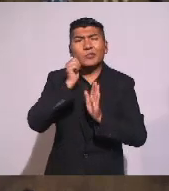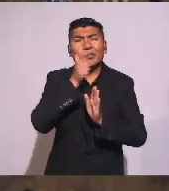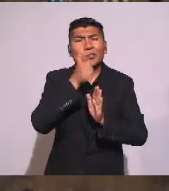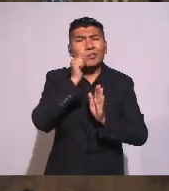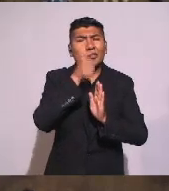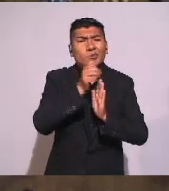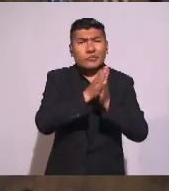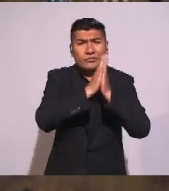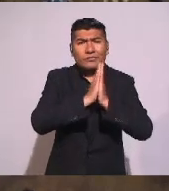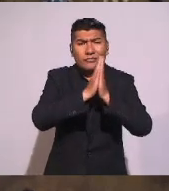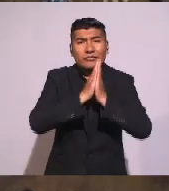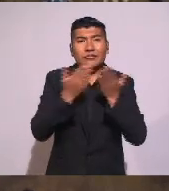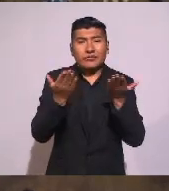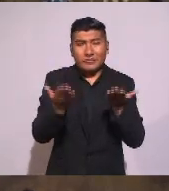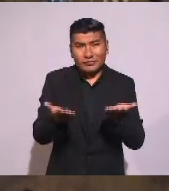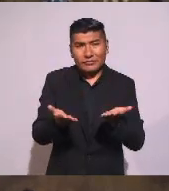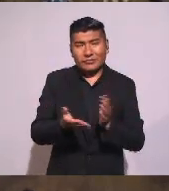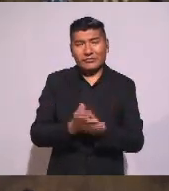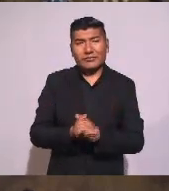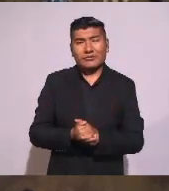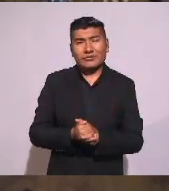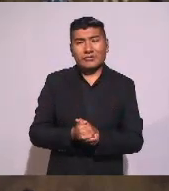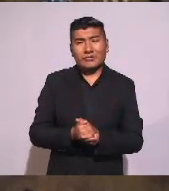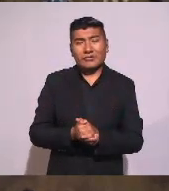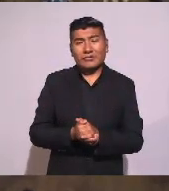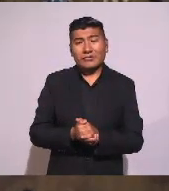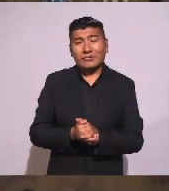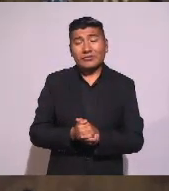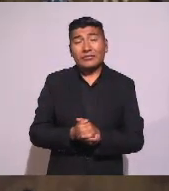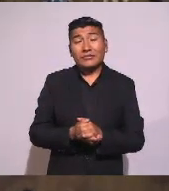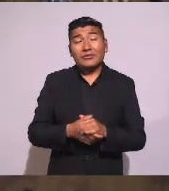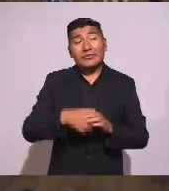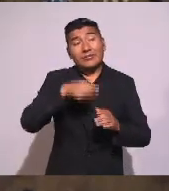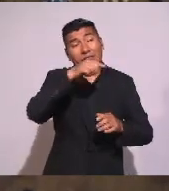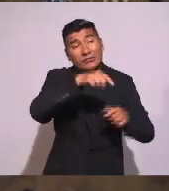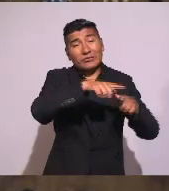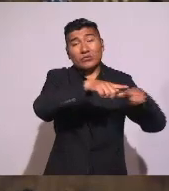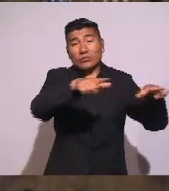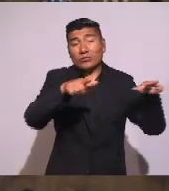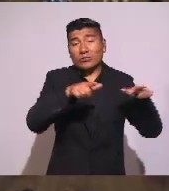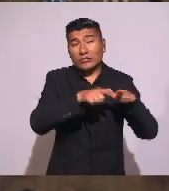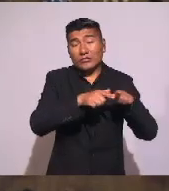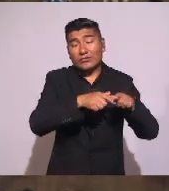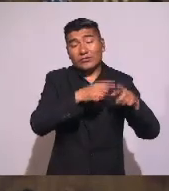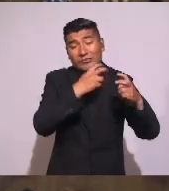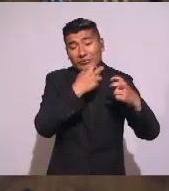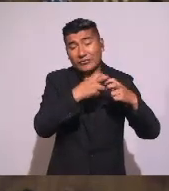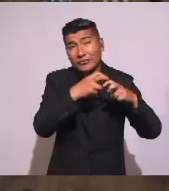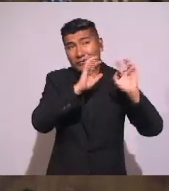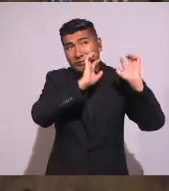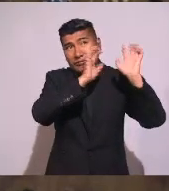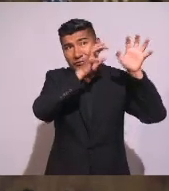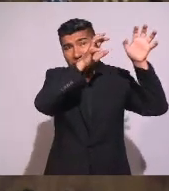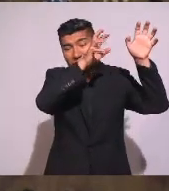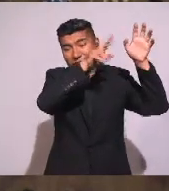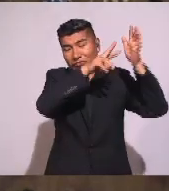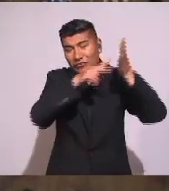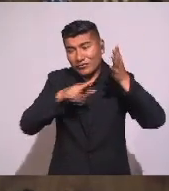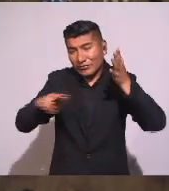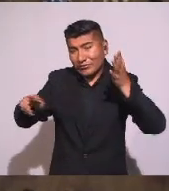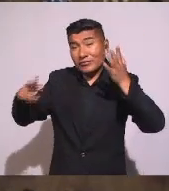el padre nuestro salir de un de caldea y bajar del monte tabor no significa otra cosa que